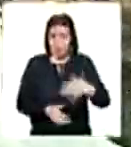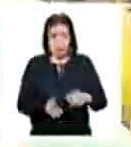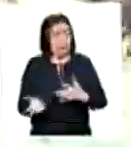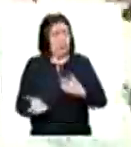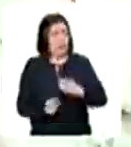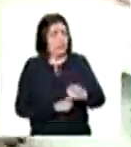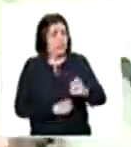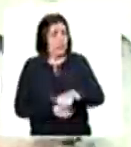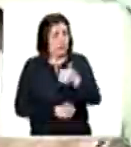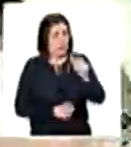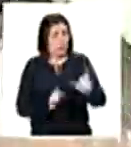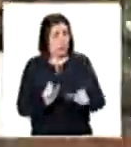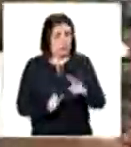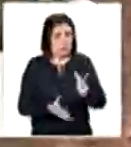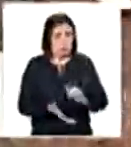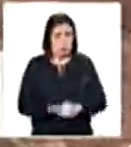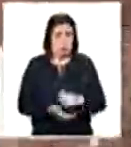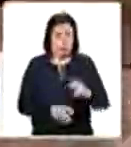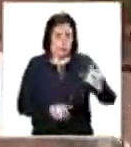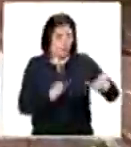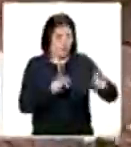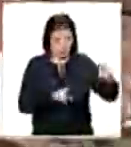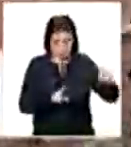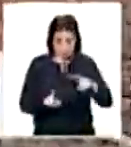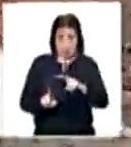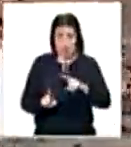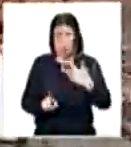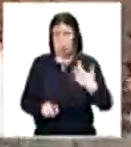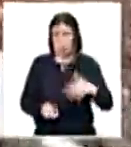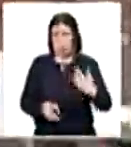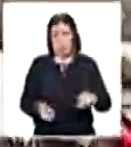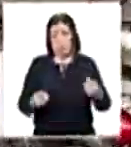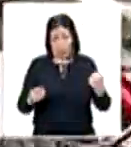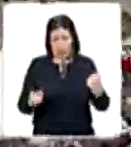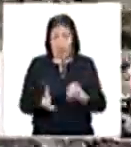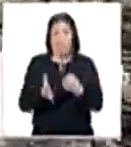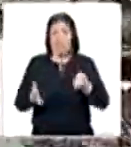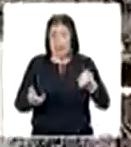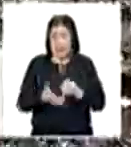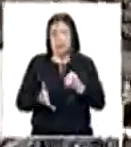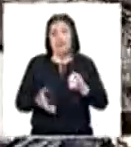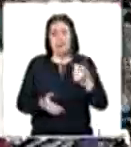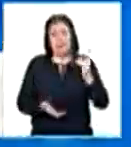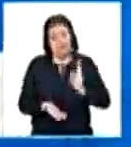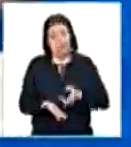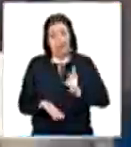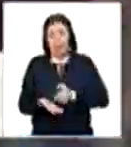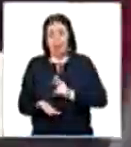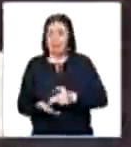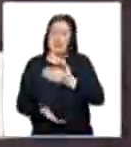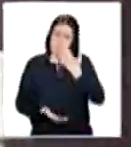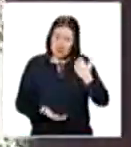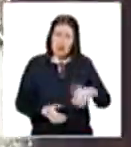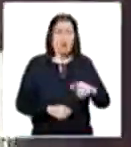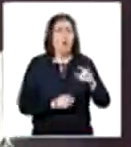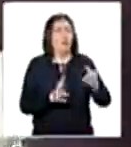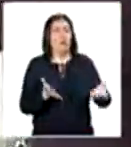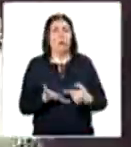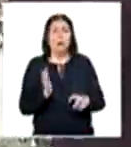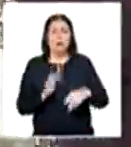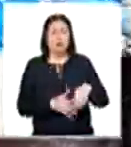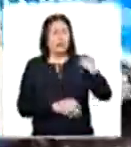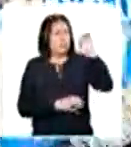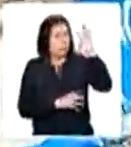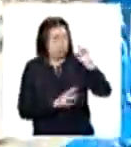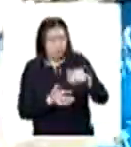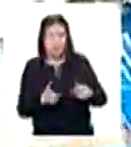2 pasajeros. Los vecinos afirman que los accidentes en esta zona son frecuentes y por ello piden mejorar la señalización y el control